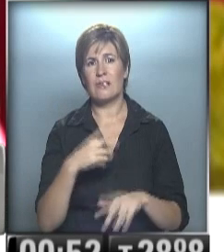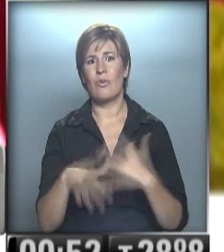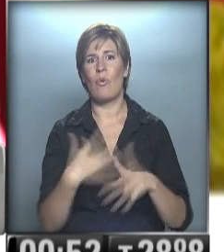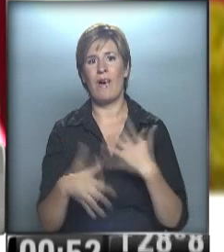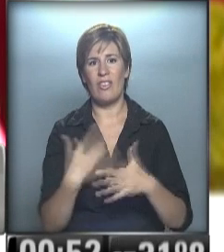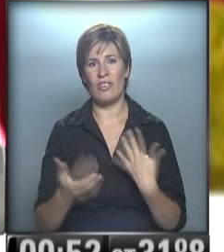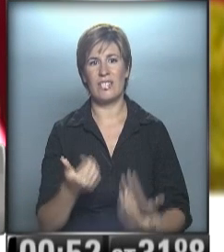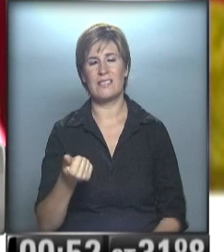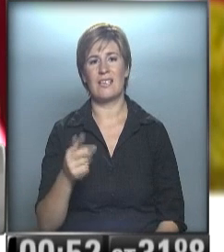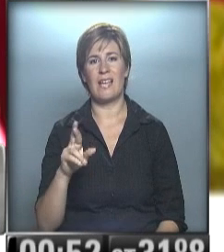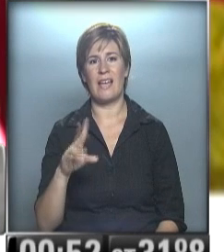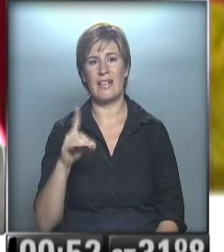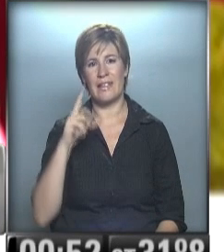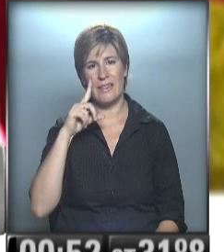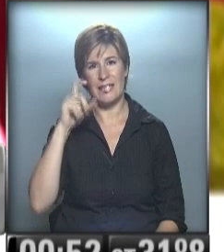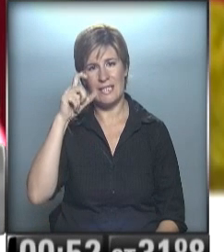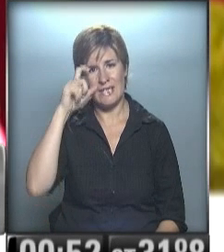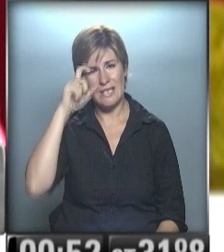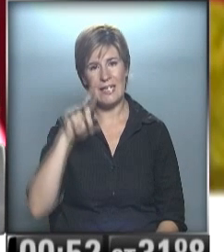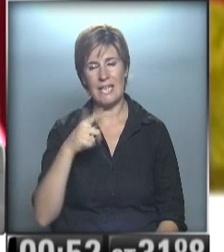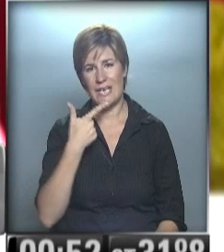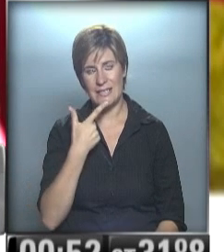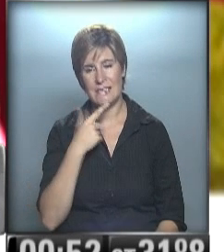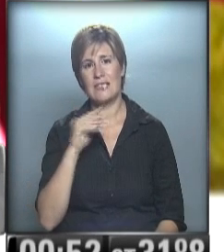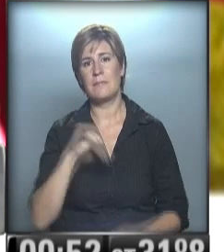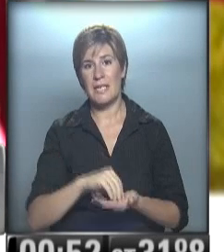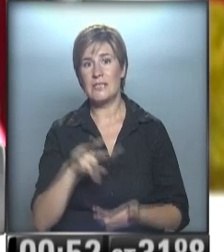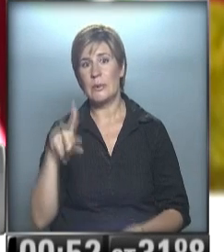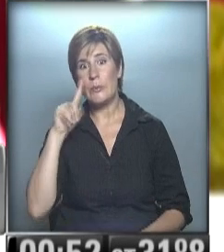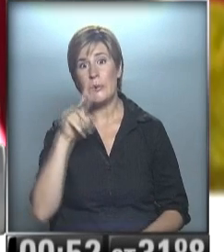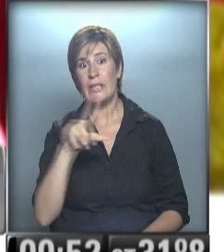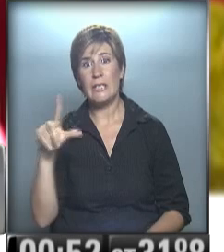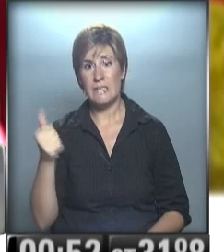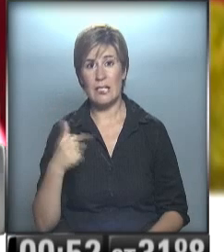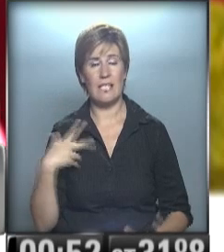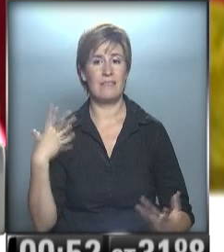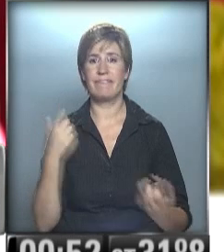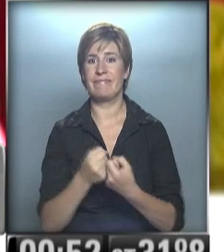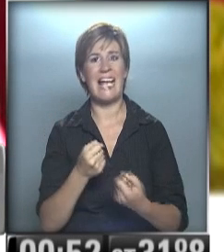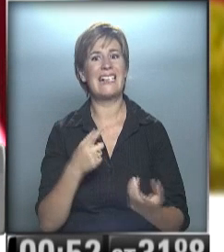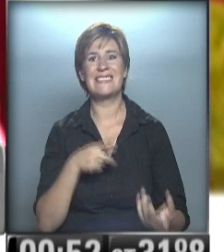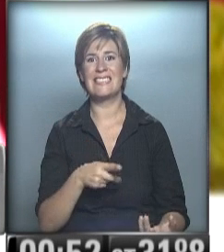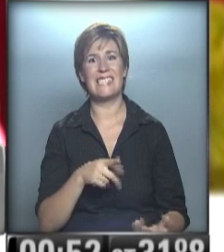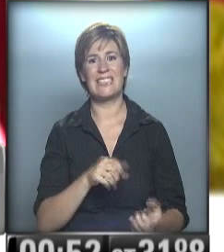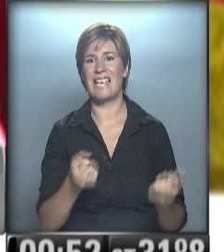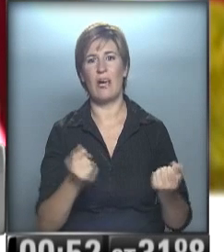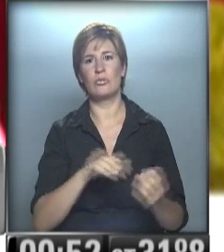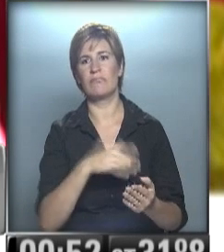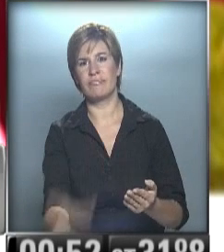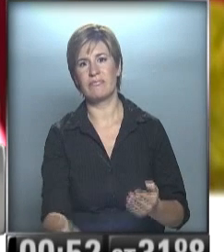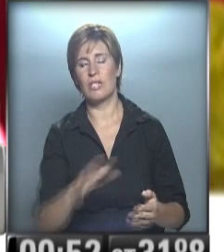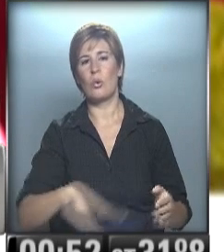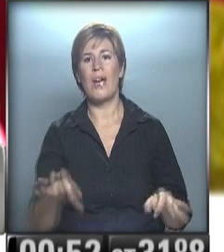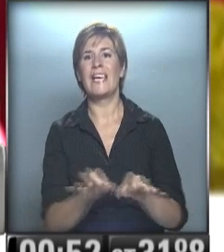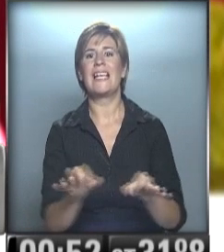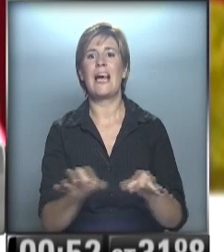estamos viendo la foto de Ardiles, sufrieron un accidente, un vuelco con su auto en las Islas Malvinas cuando estaban haciendo un trabajo